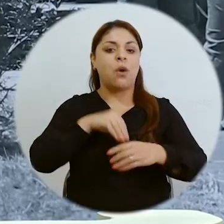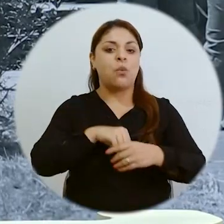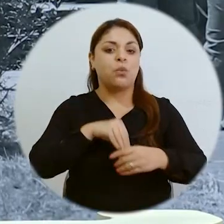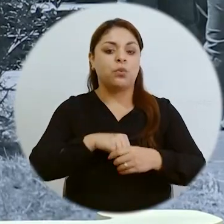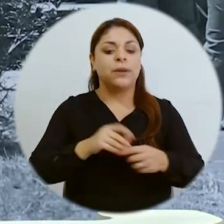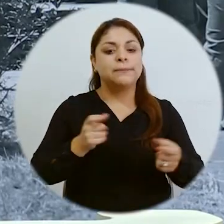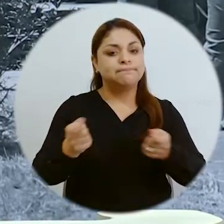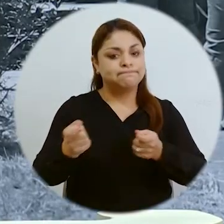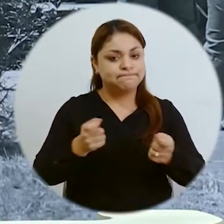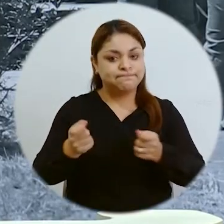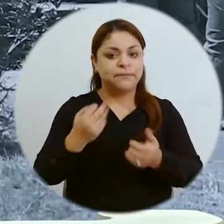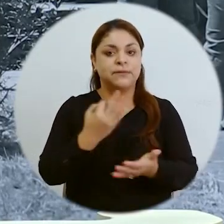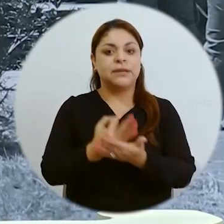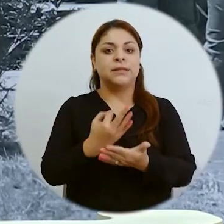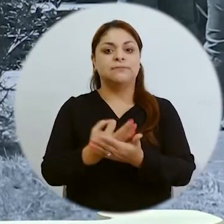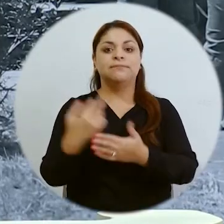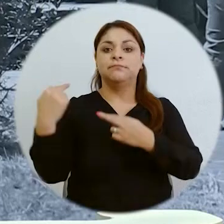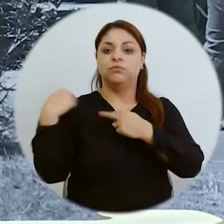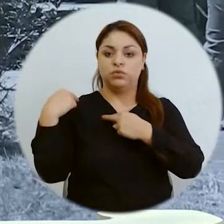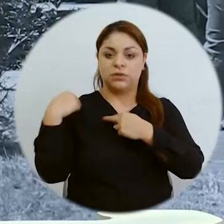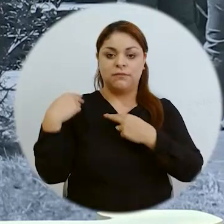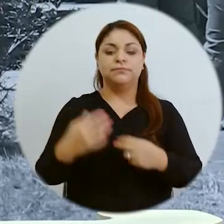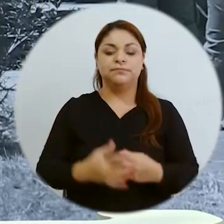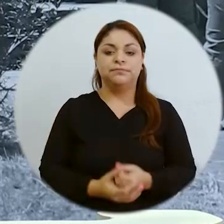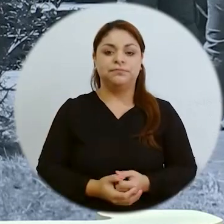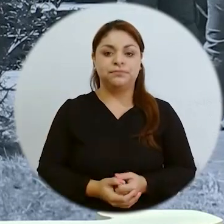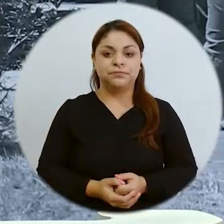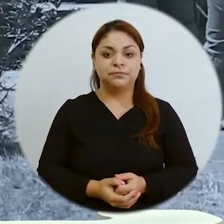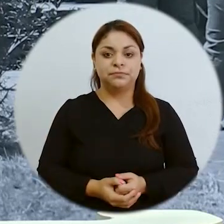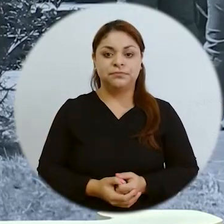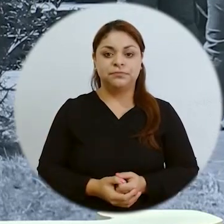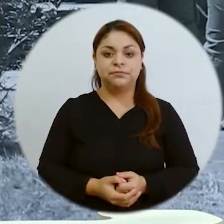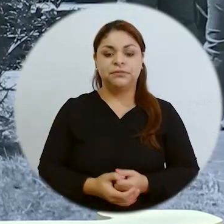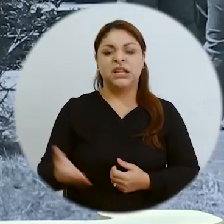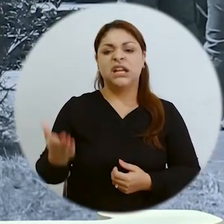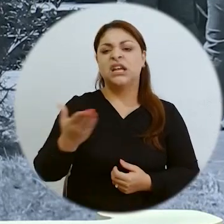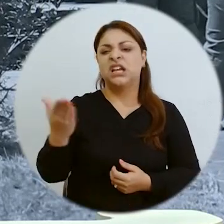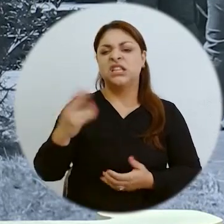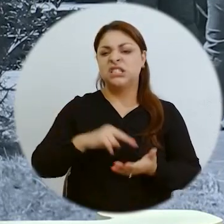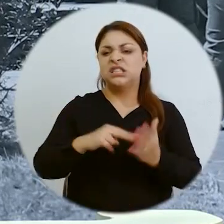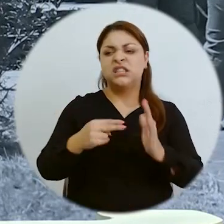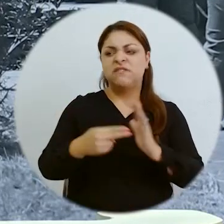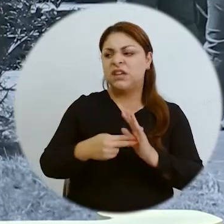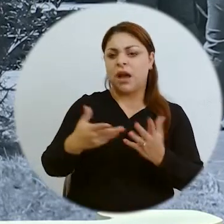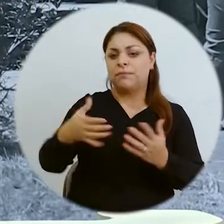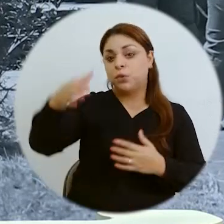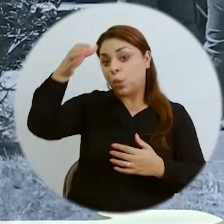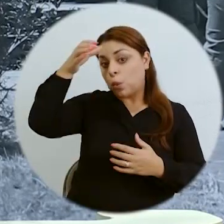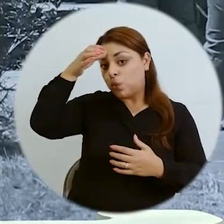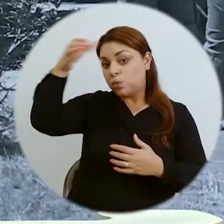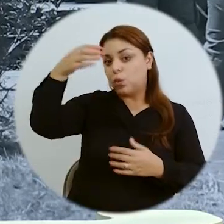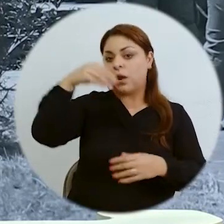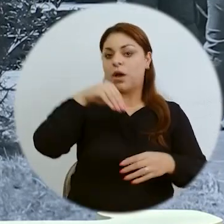son malas. El problema es cuando se vuelven incontrolables. Y en definitiva, necesitamos trabajar